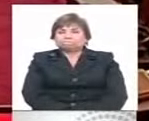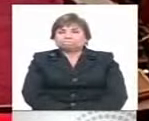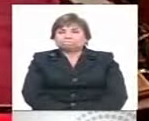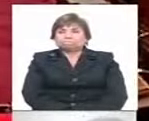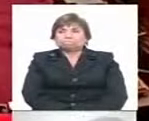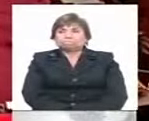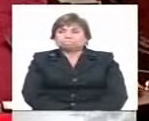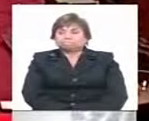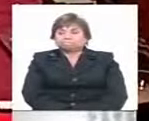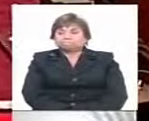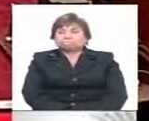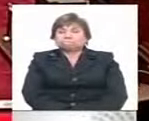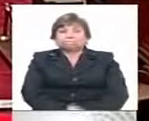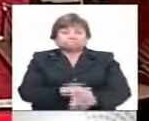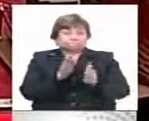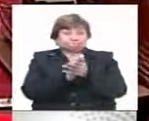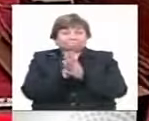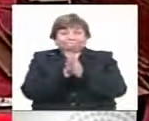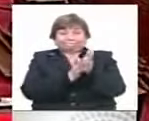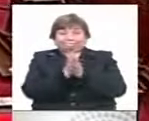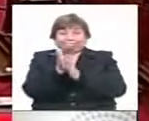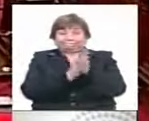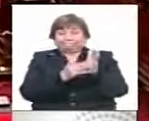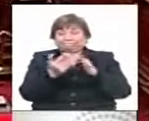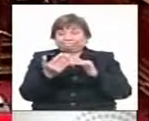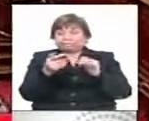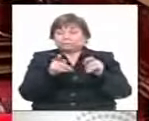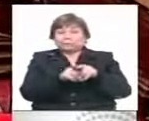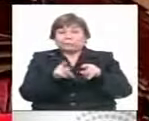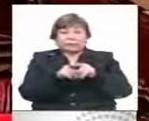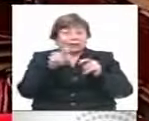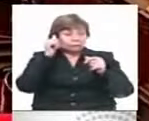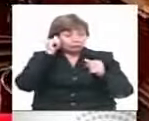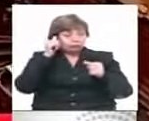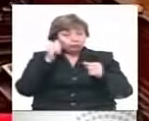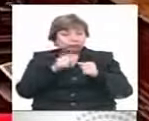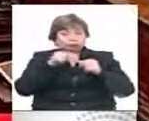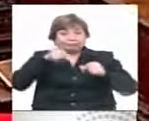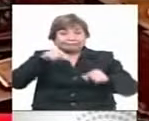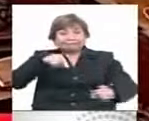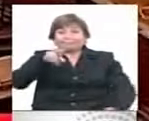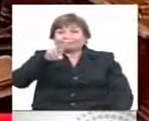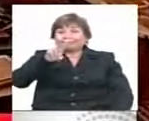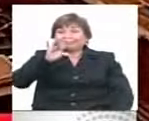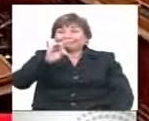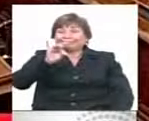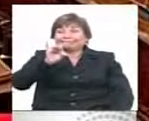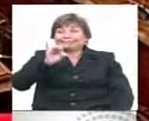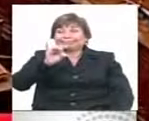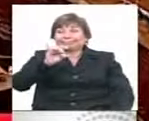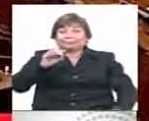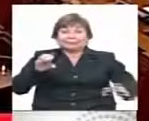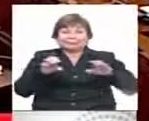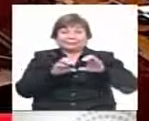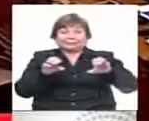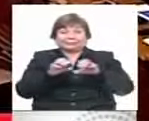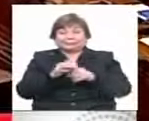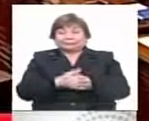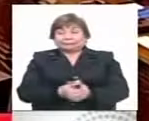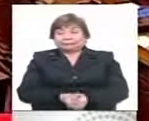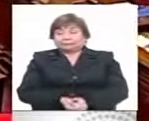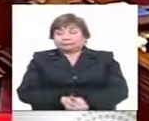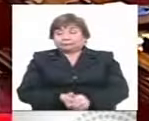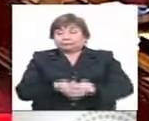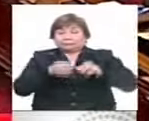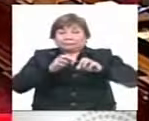Hay muchísima expectativa. Recordar también que este 28 se va a realizar